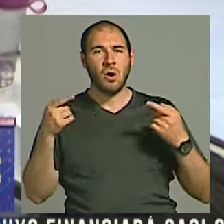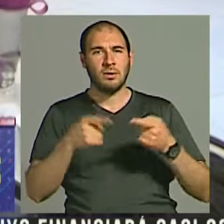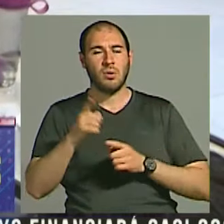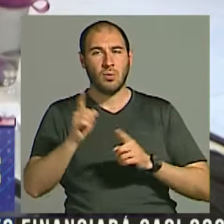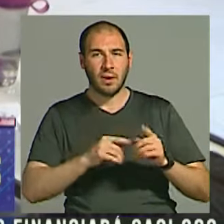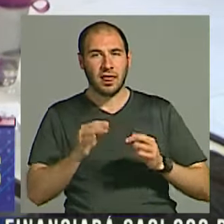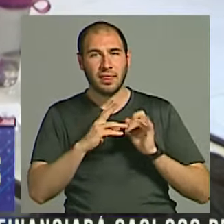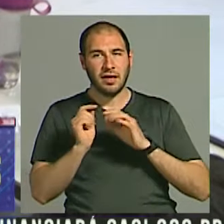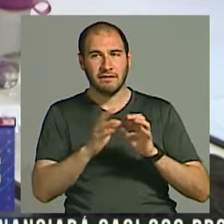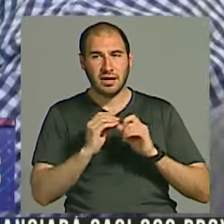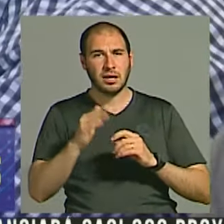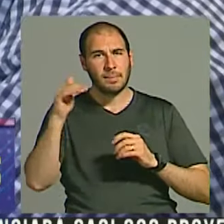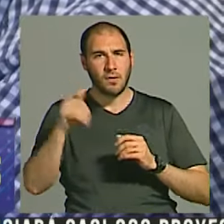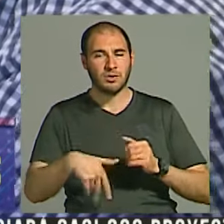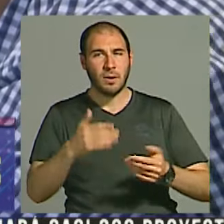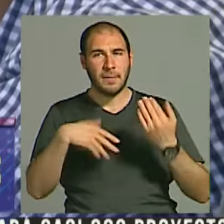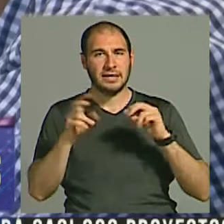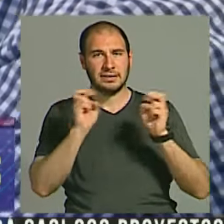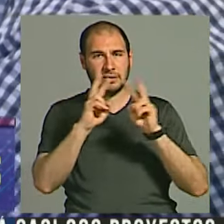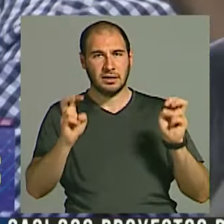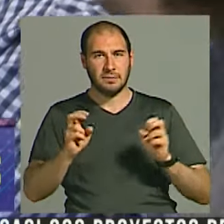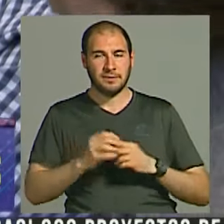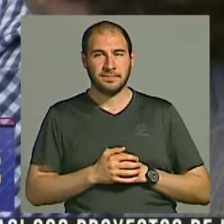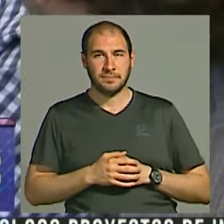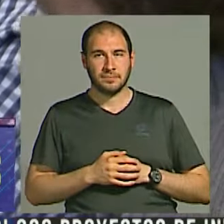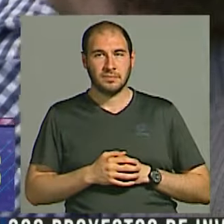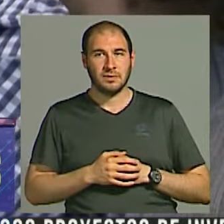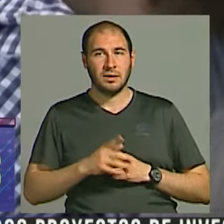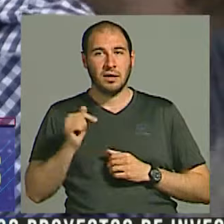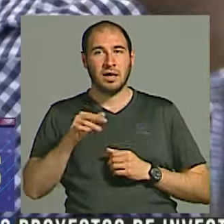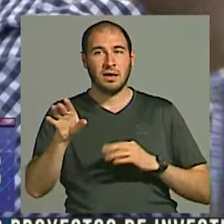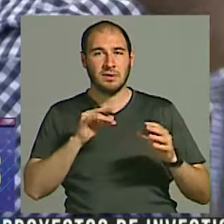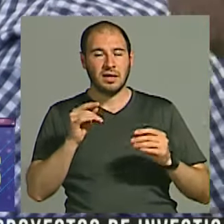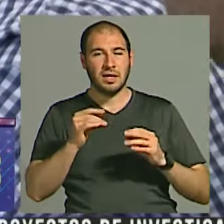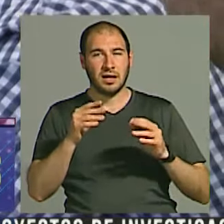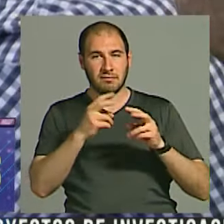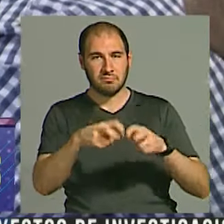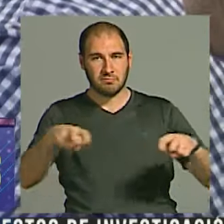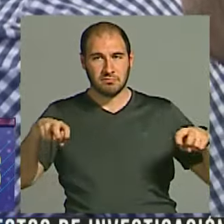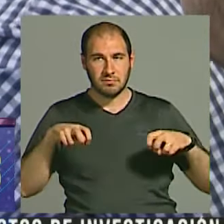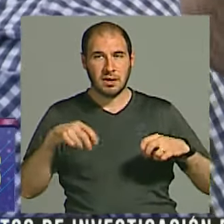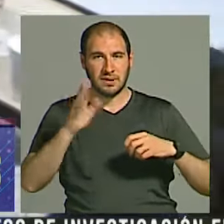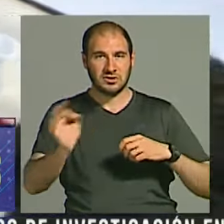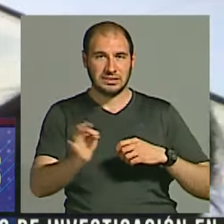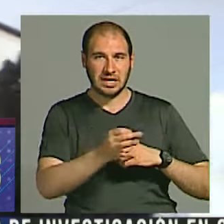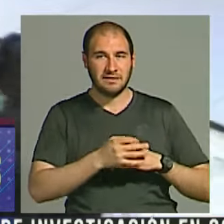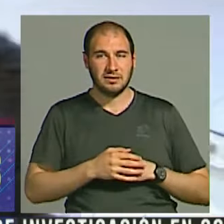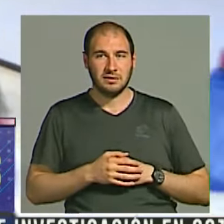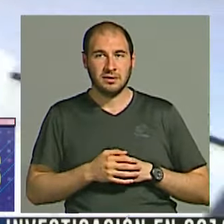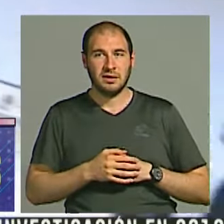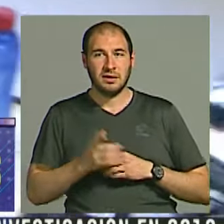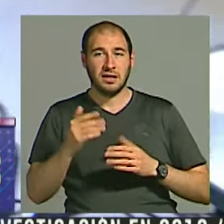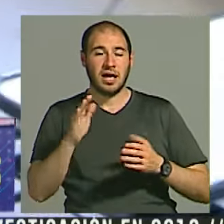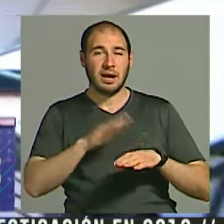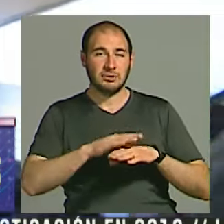fue debatir y profundizar sobre esta temática y para eso se invitó a un interesante panel de especialistas que desde sus